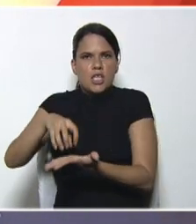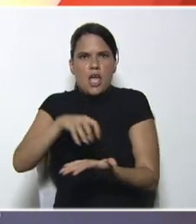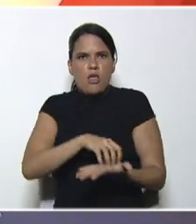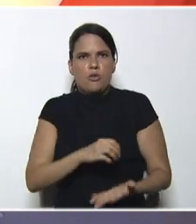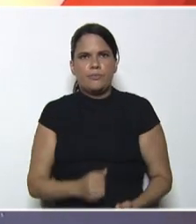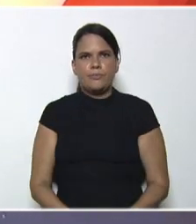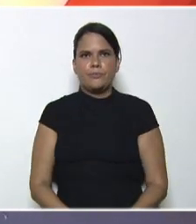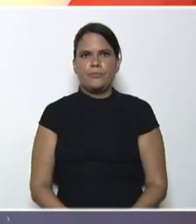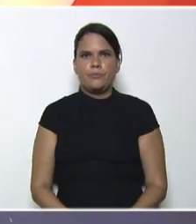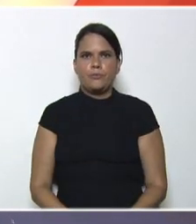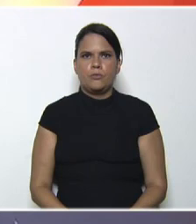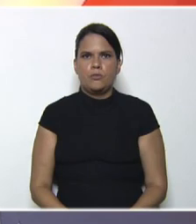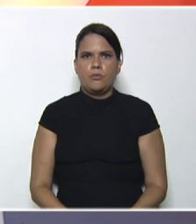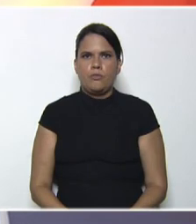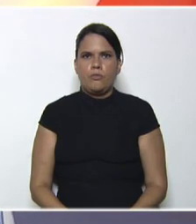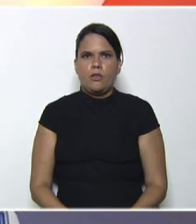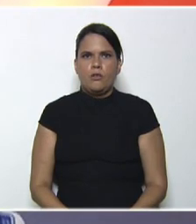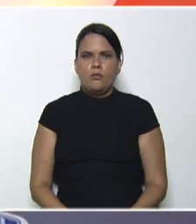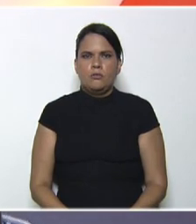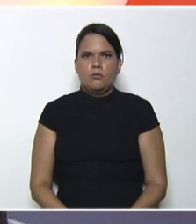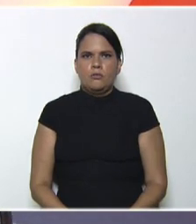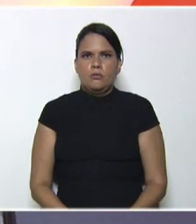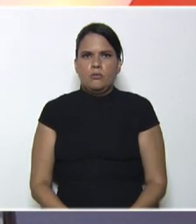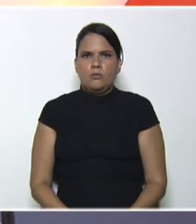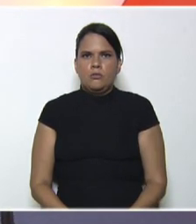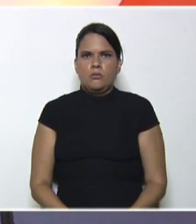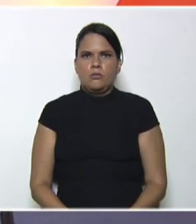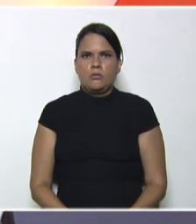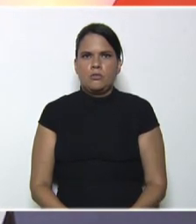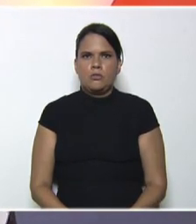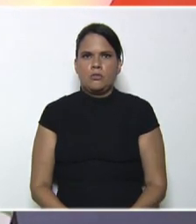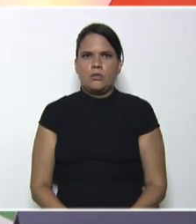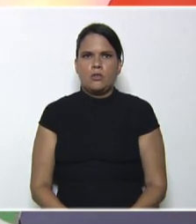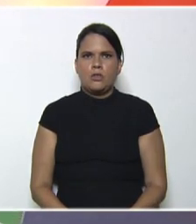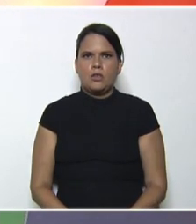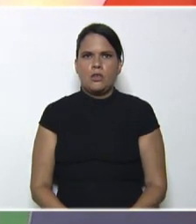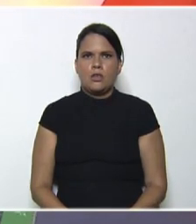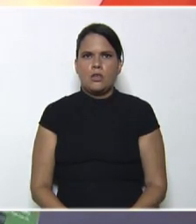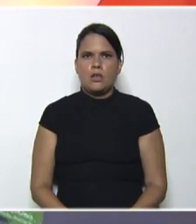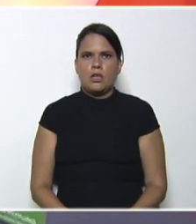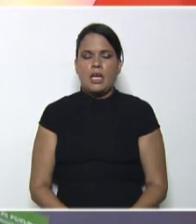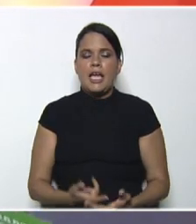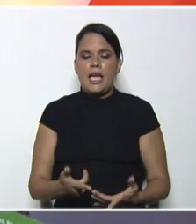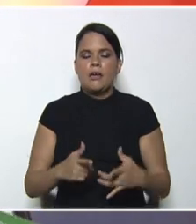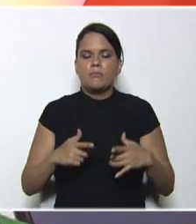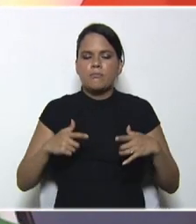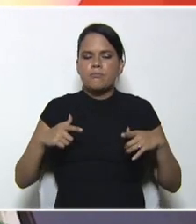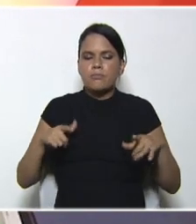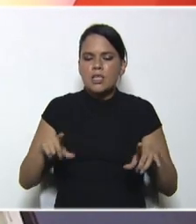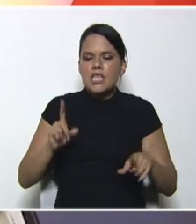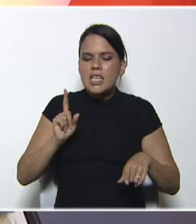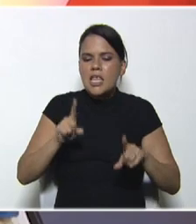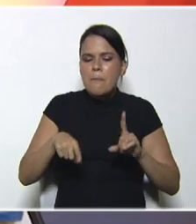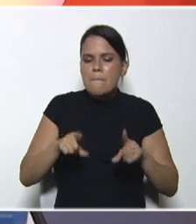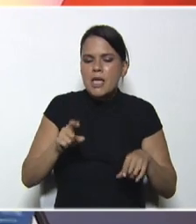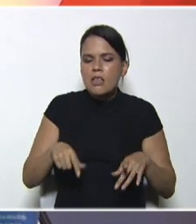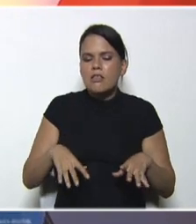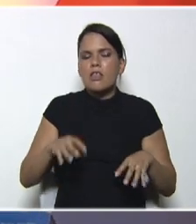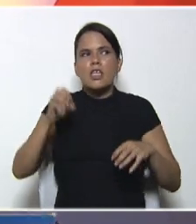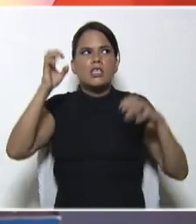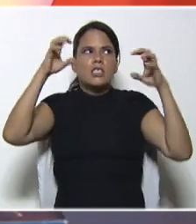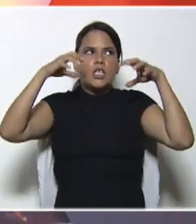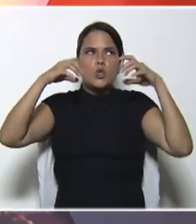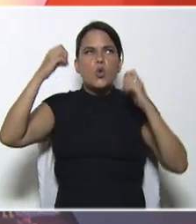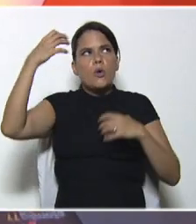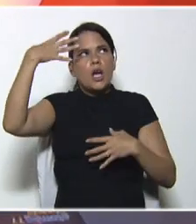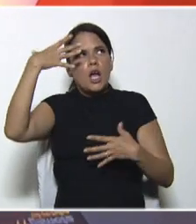localidad. Ahora, es la expresión de las condiciones ecológicas del lugar en el plano regional